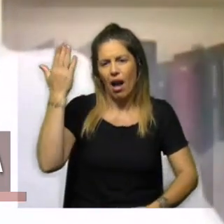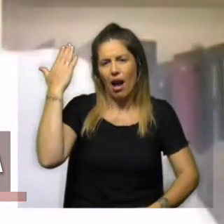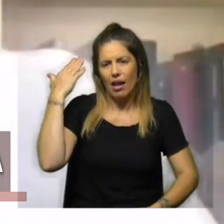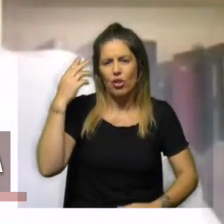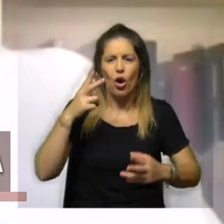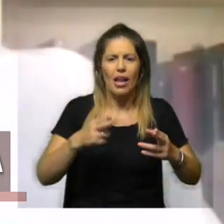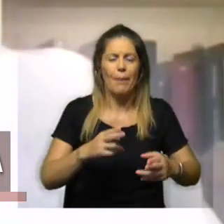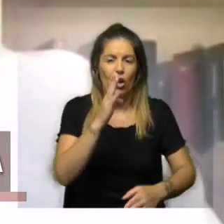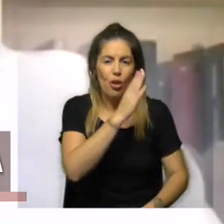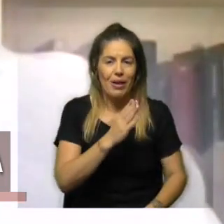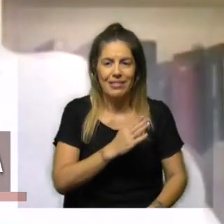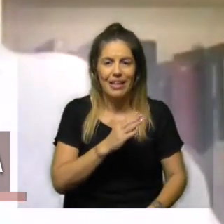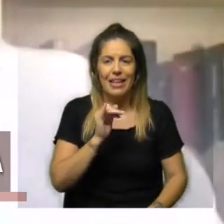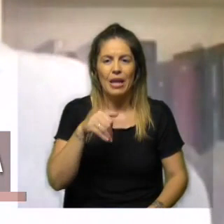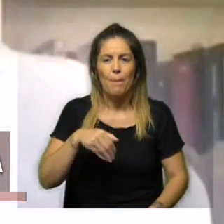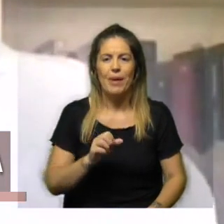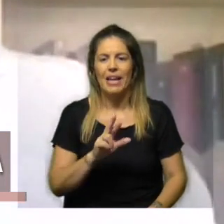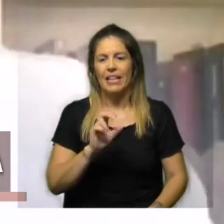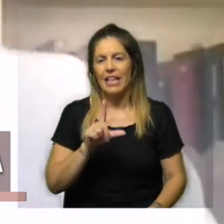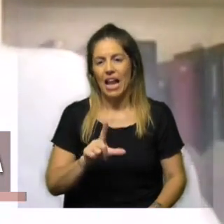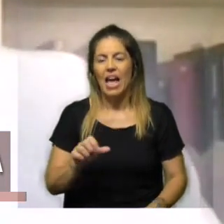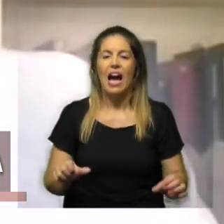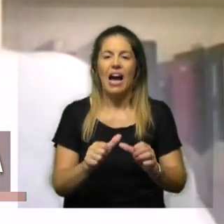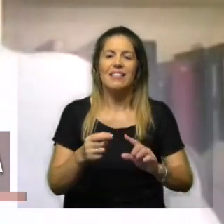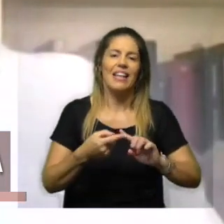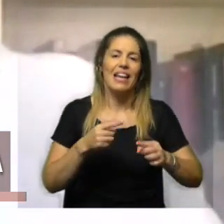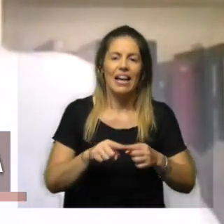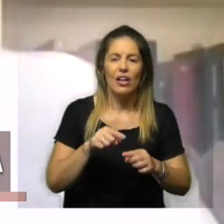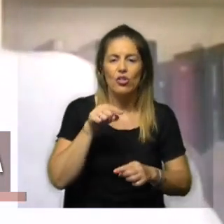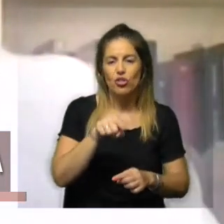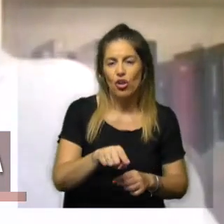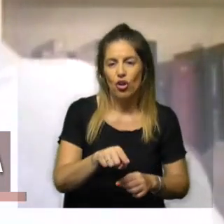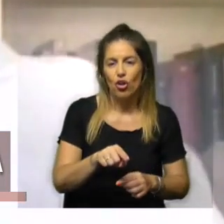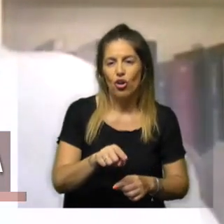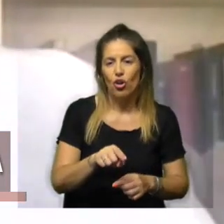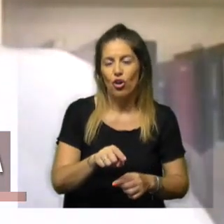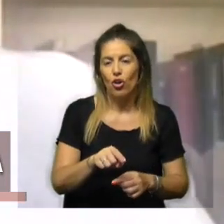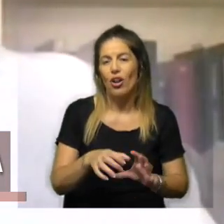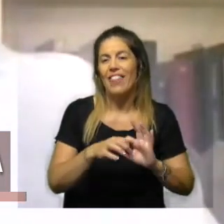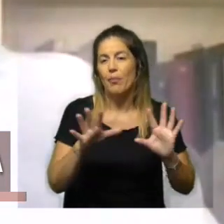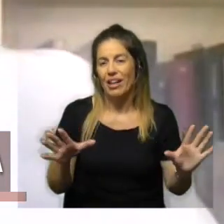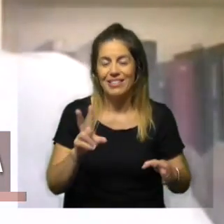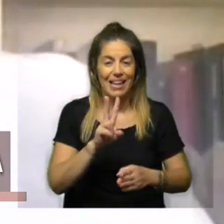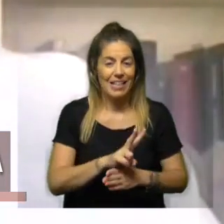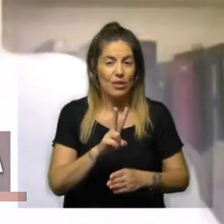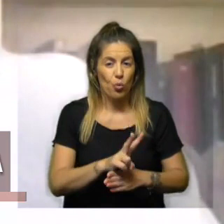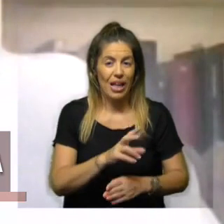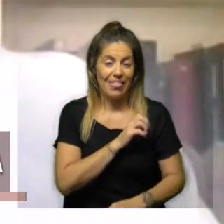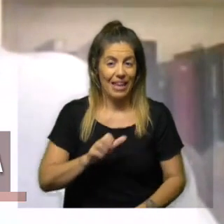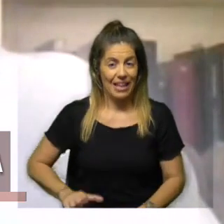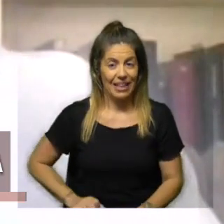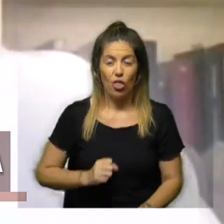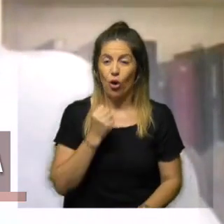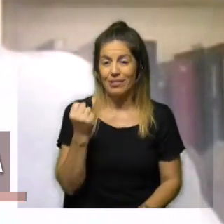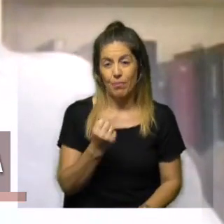del Brasil imperial, hacen que esta relación con los aparatos de seguridad del Estado, con la burocracia de seguridad del Estado, sean claves para el